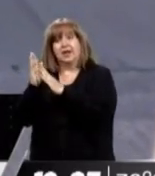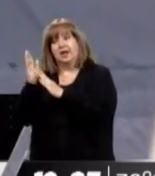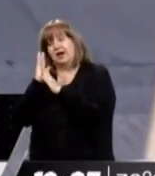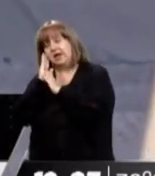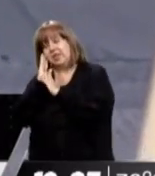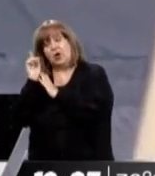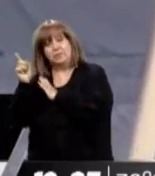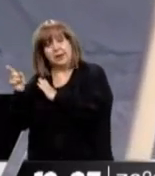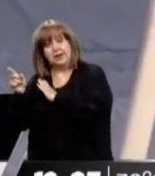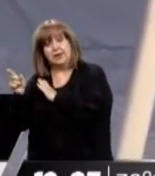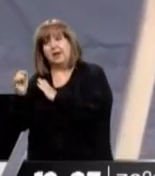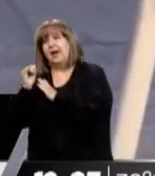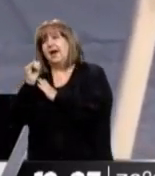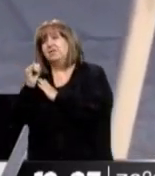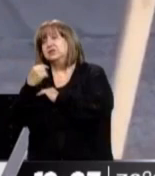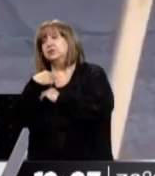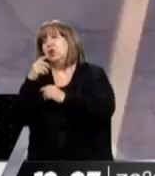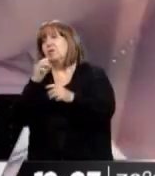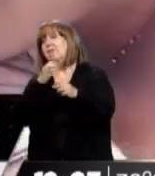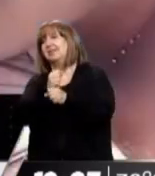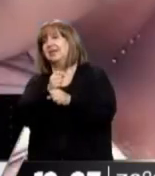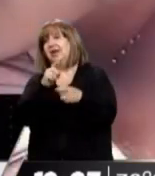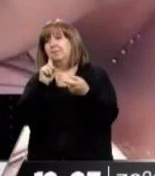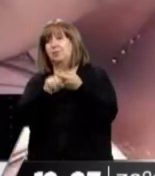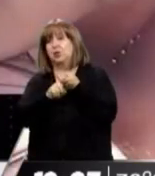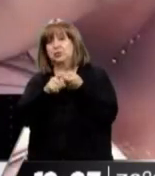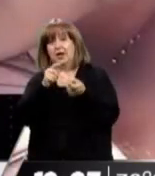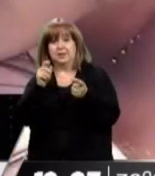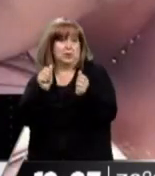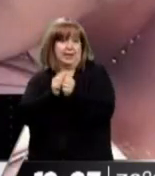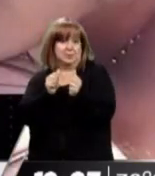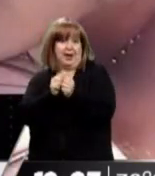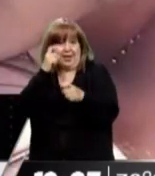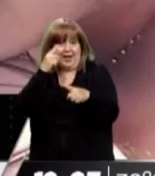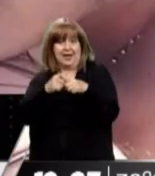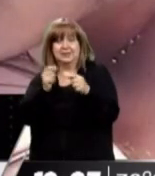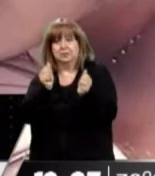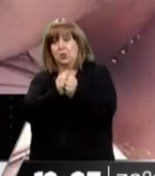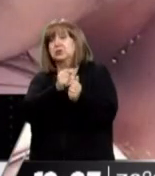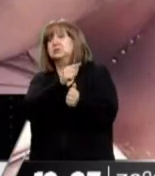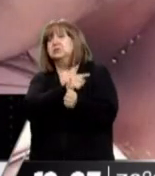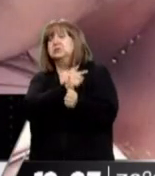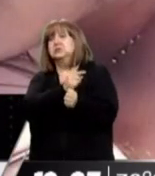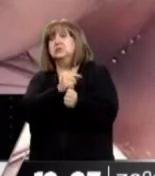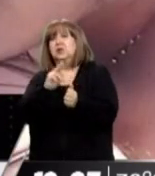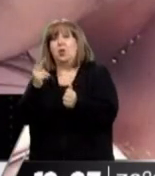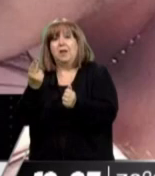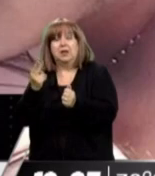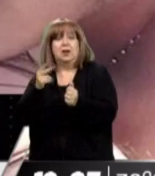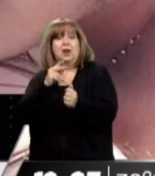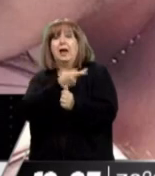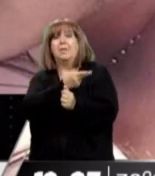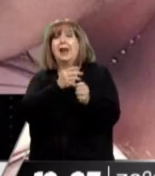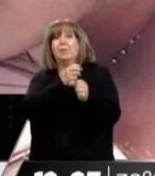había dicho lo sucedido, claro, le habría confesado. Exactamente, le confiesa que había matado a su expareja. Algo que